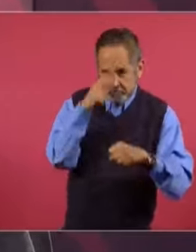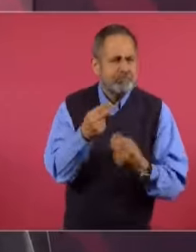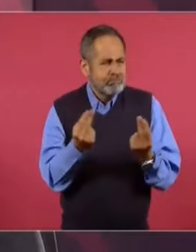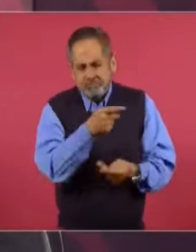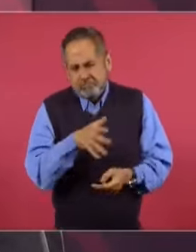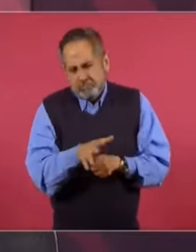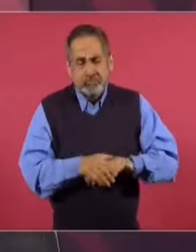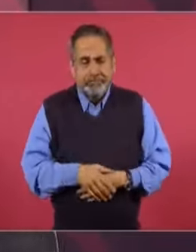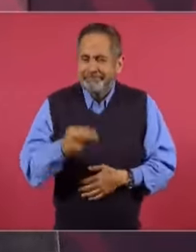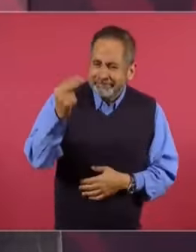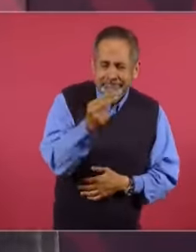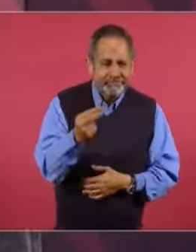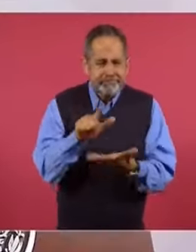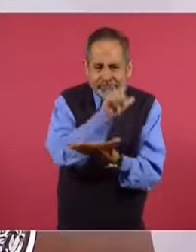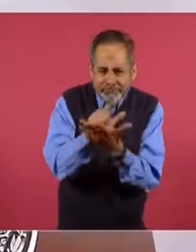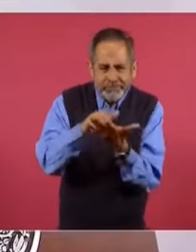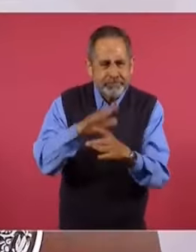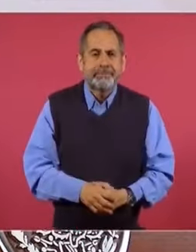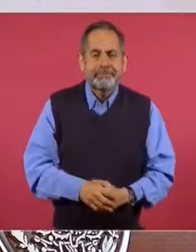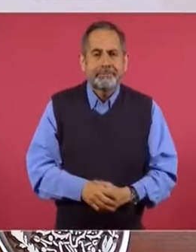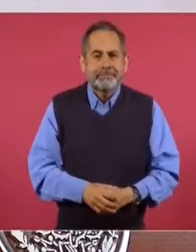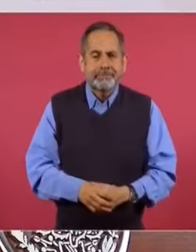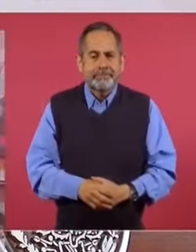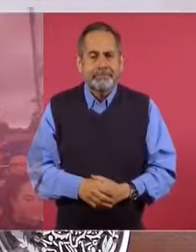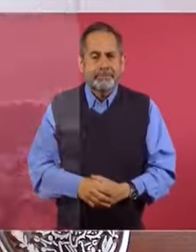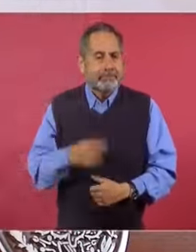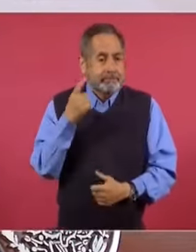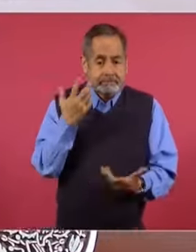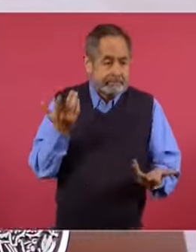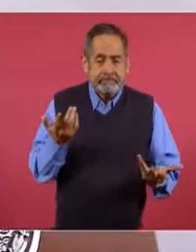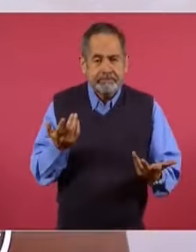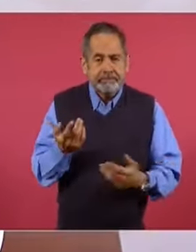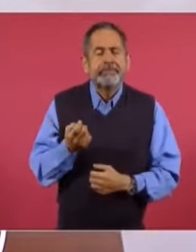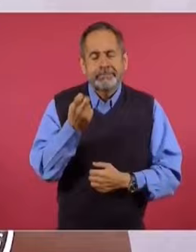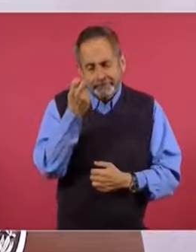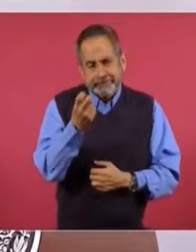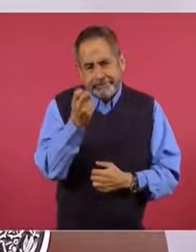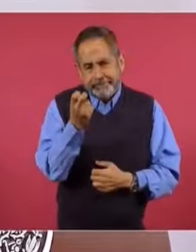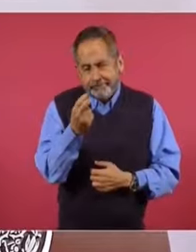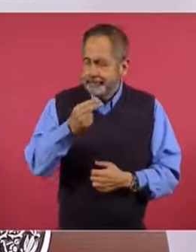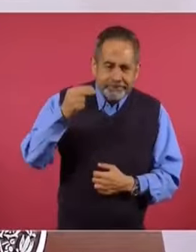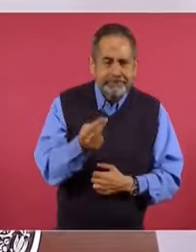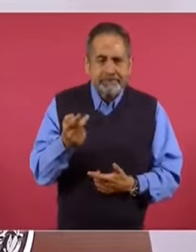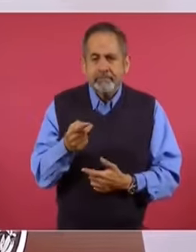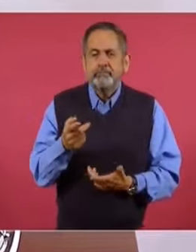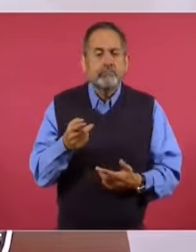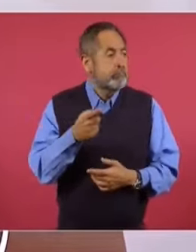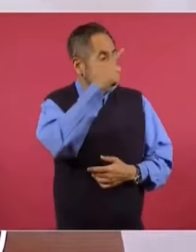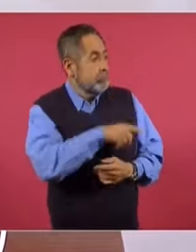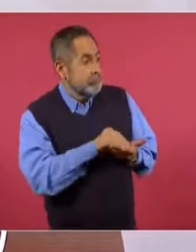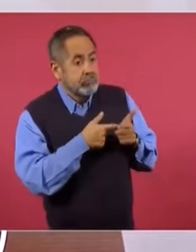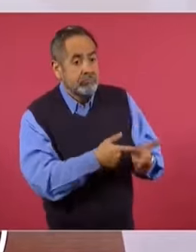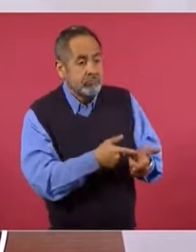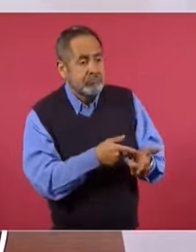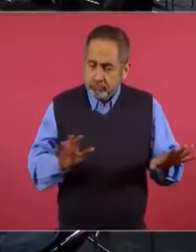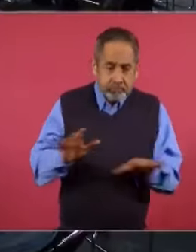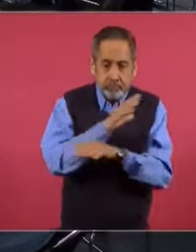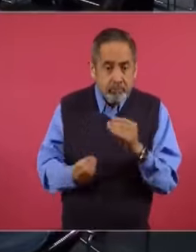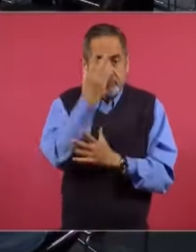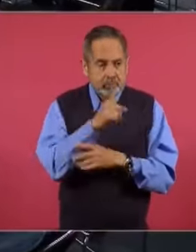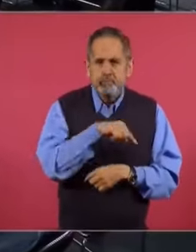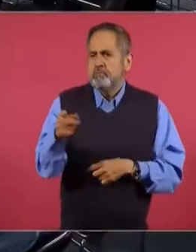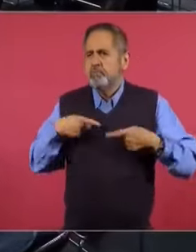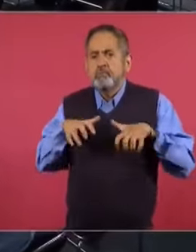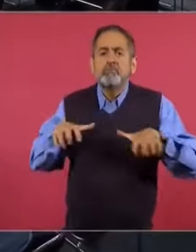Se requiere que haya legalidad, Estado de Derecho, para que de esa manera no se proteja más que al pueblo y